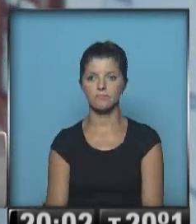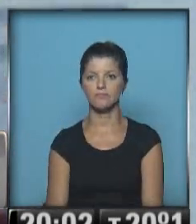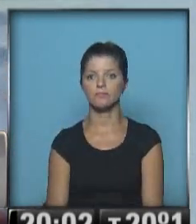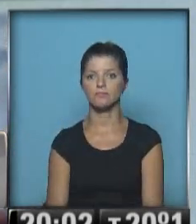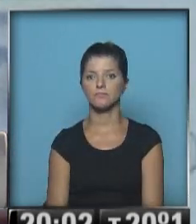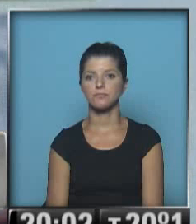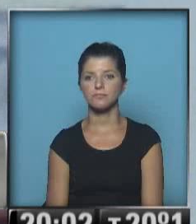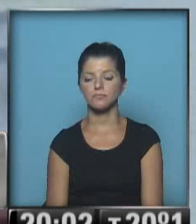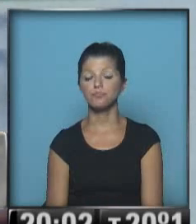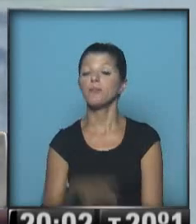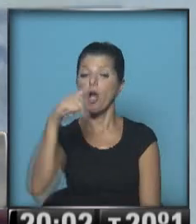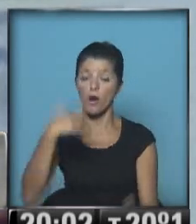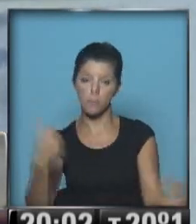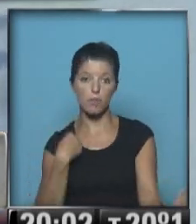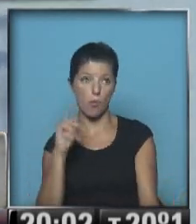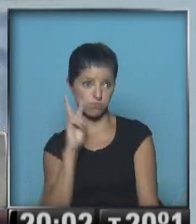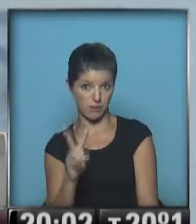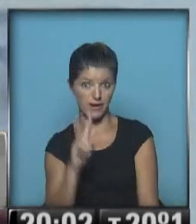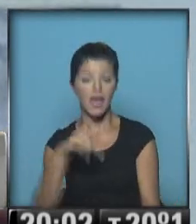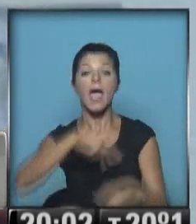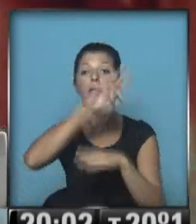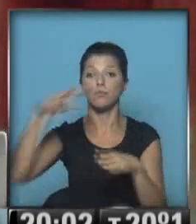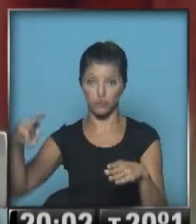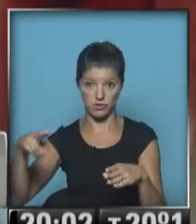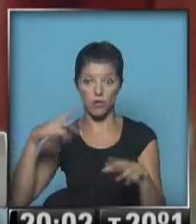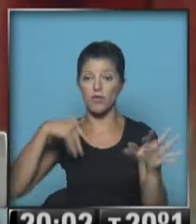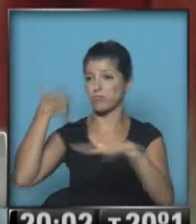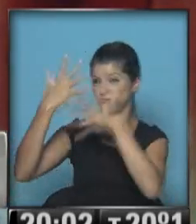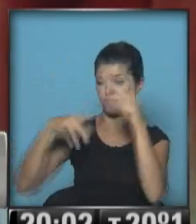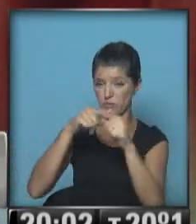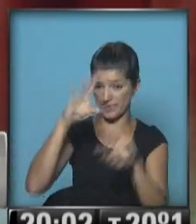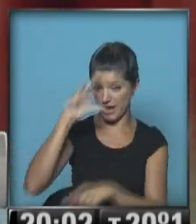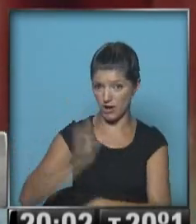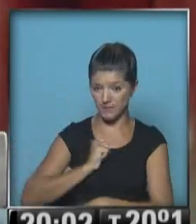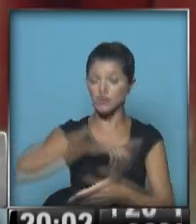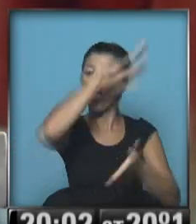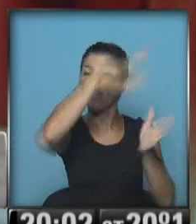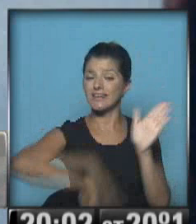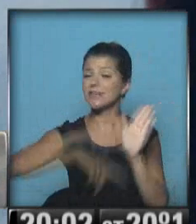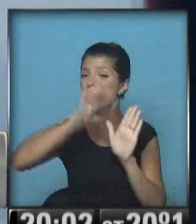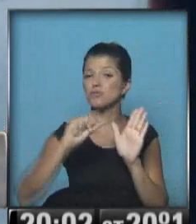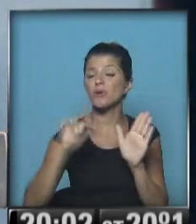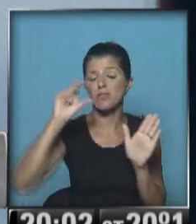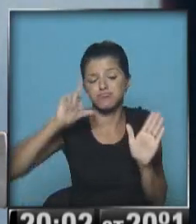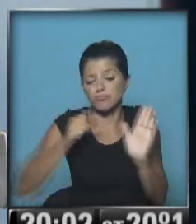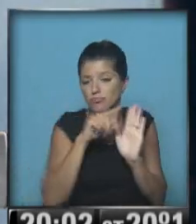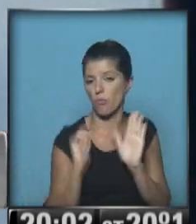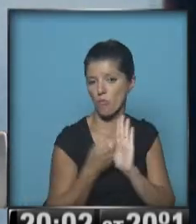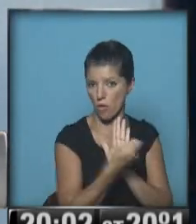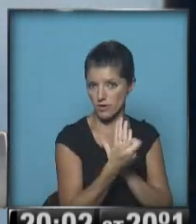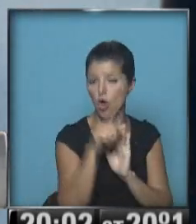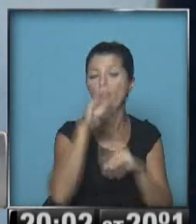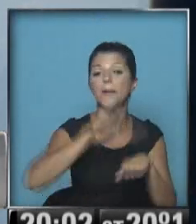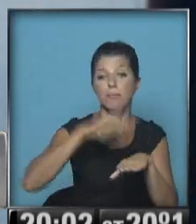interna ahora podemos ver en el museo de la subversión del ejército la lista de inocentes asesinados por los terroristas los